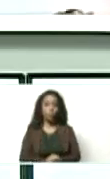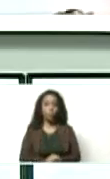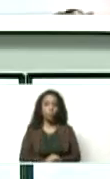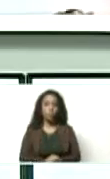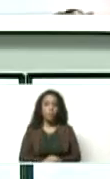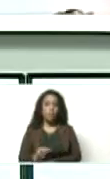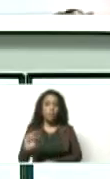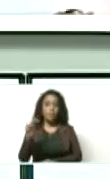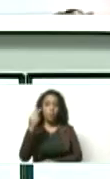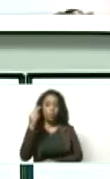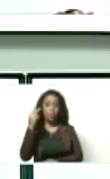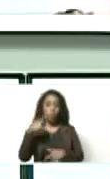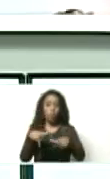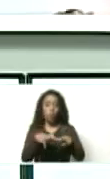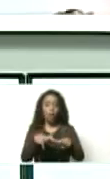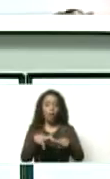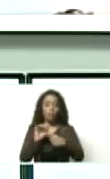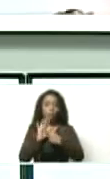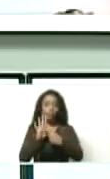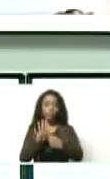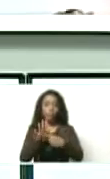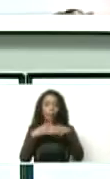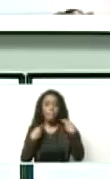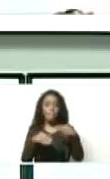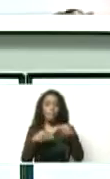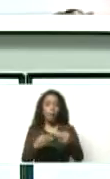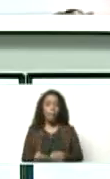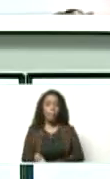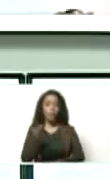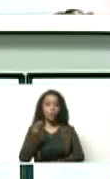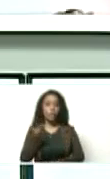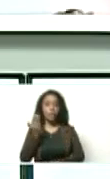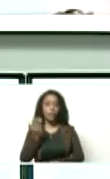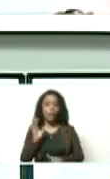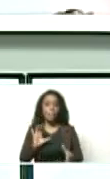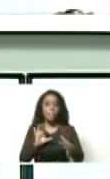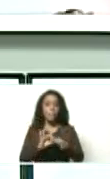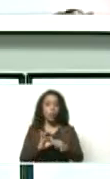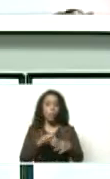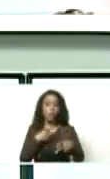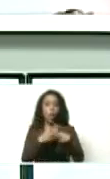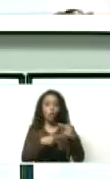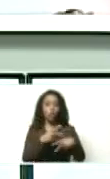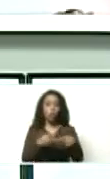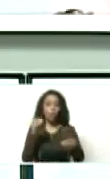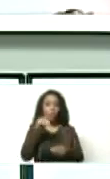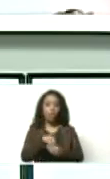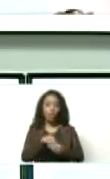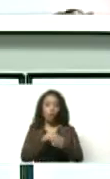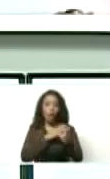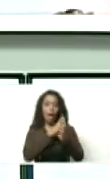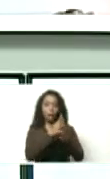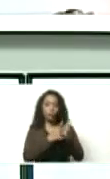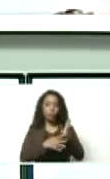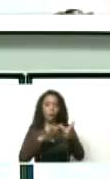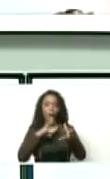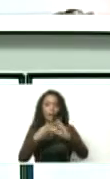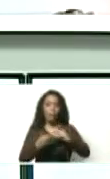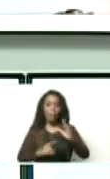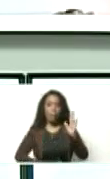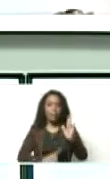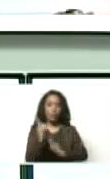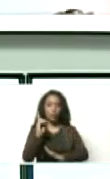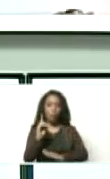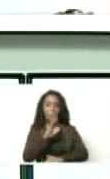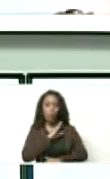En segundo lugar, resalta el papel protagónico del articulador productivo dentro de la estructura CLAP y el desarrollo de